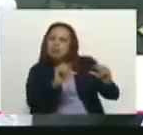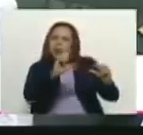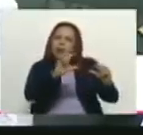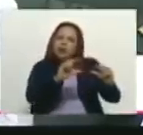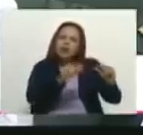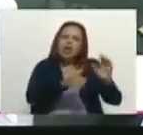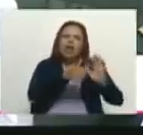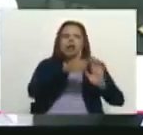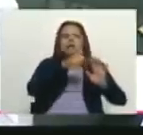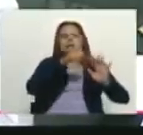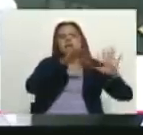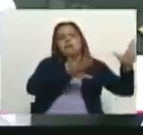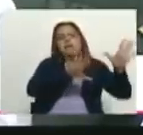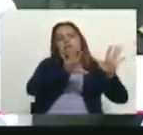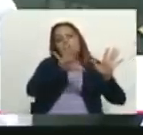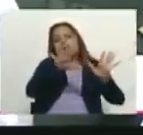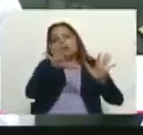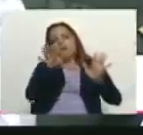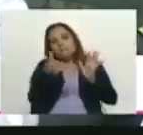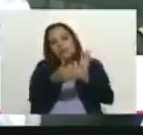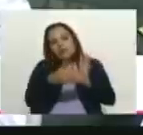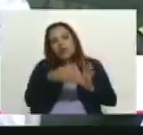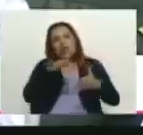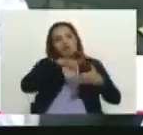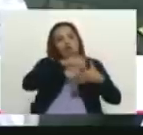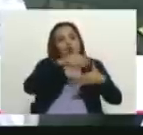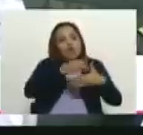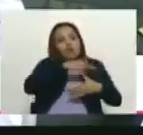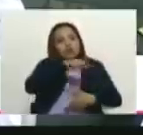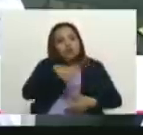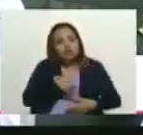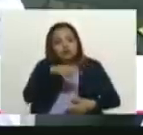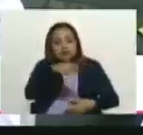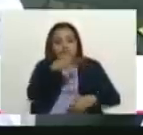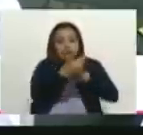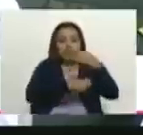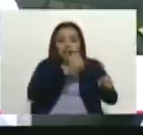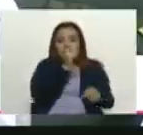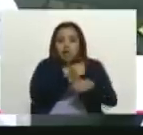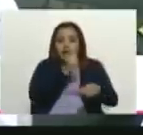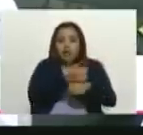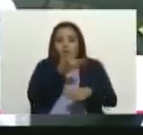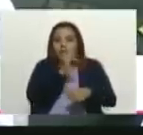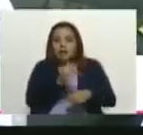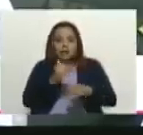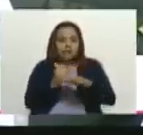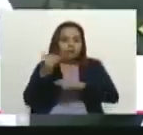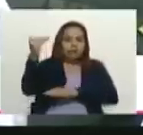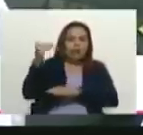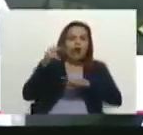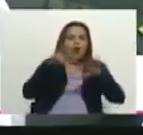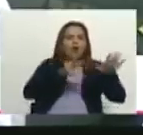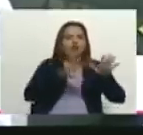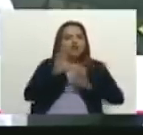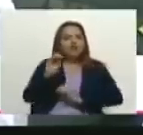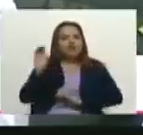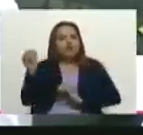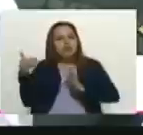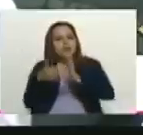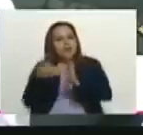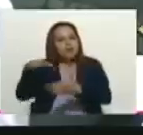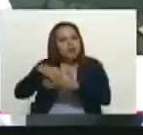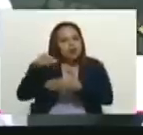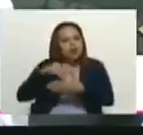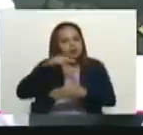más de $10,000. De $10,000. Hemos logrado una obra que estaba valorada en mucho más de $800,000,